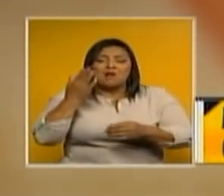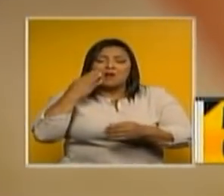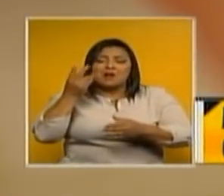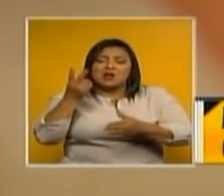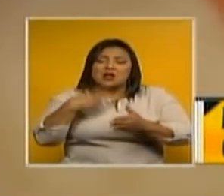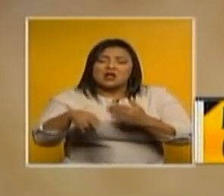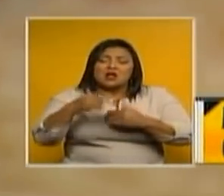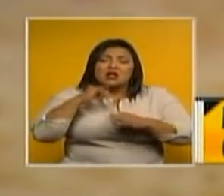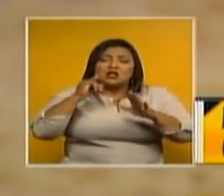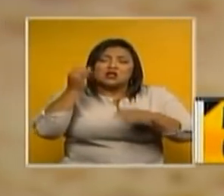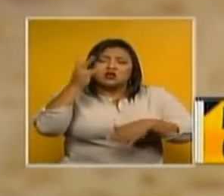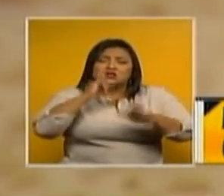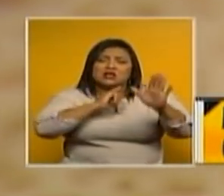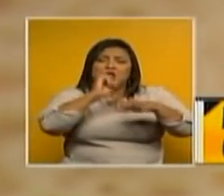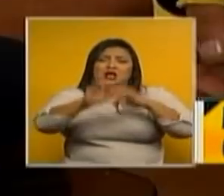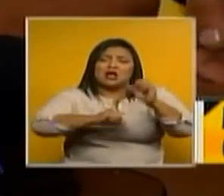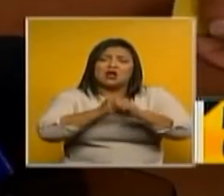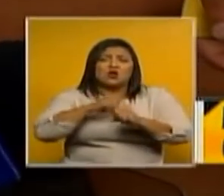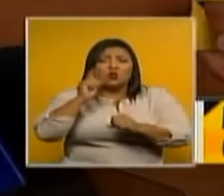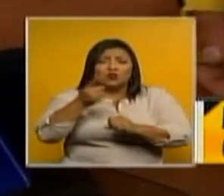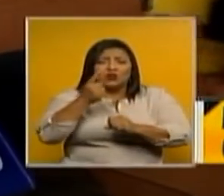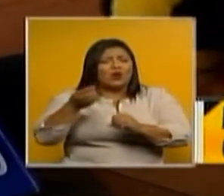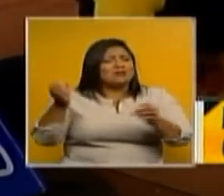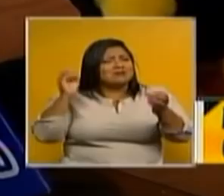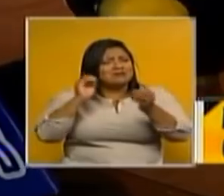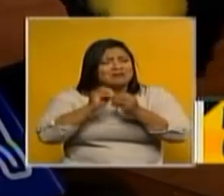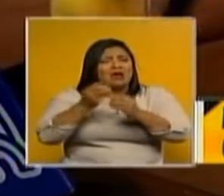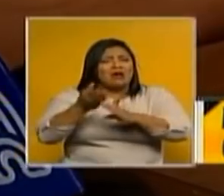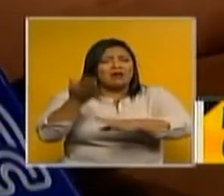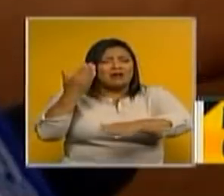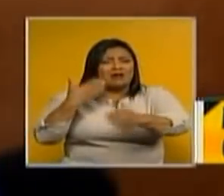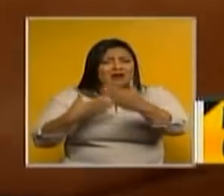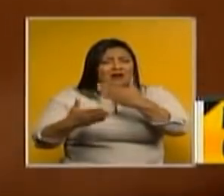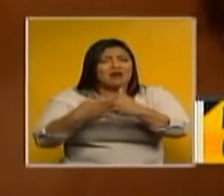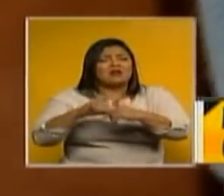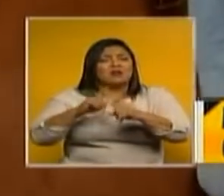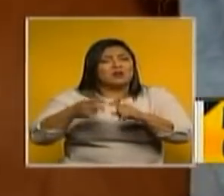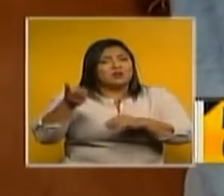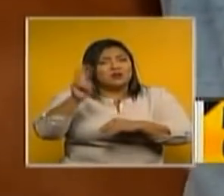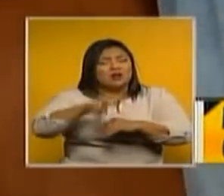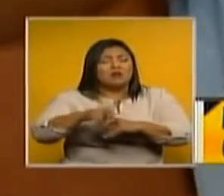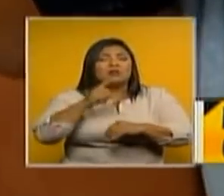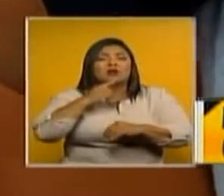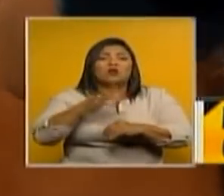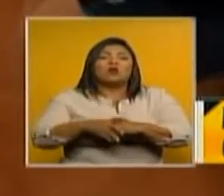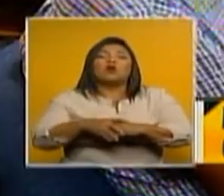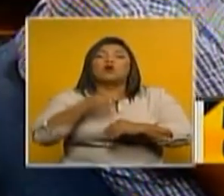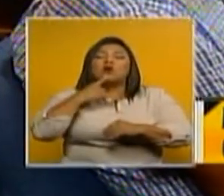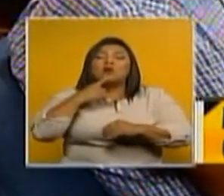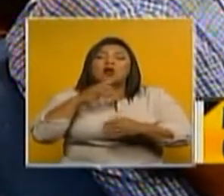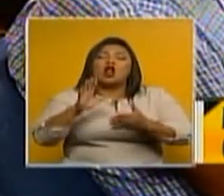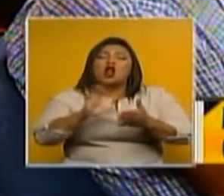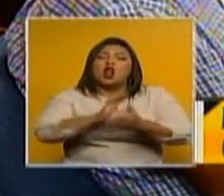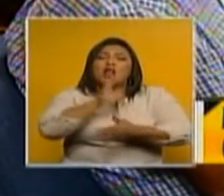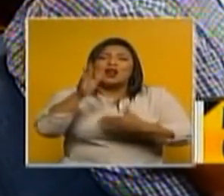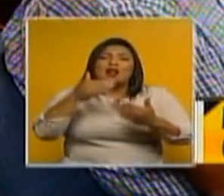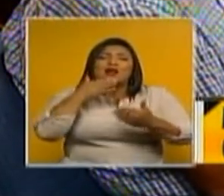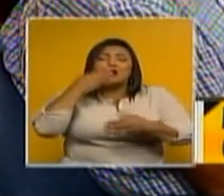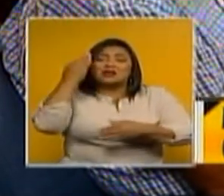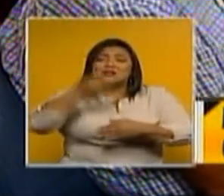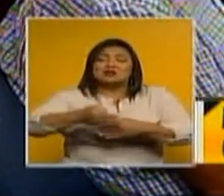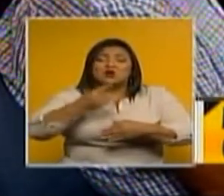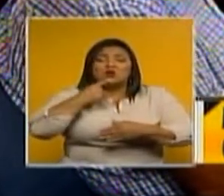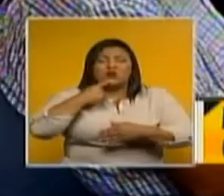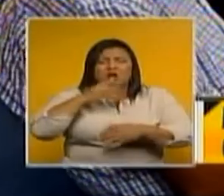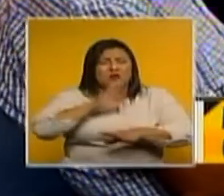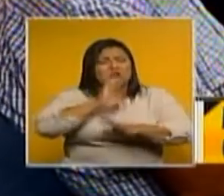apenas 6 años, esta no fue la única vez que sufrió estos ataques, pero también fue desmentido por el colegio y aseguraron que